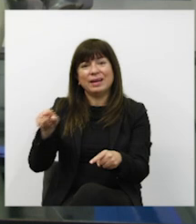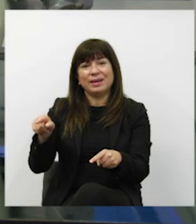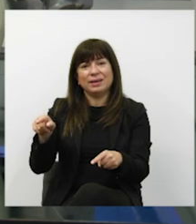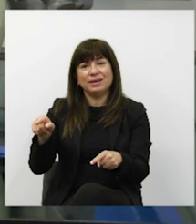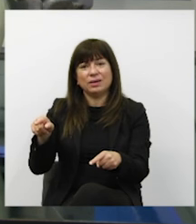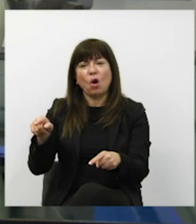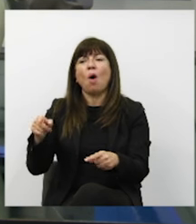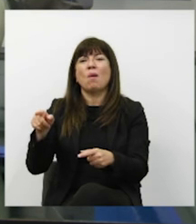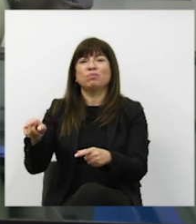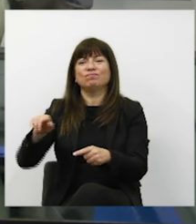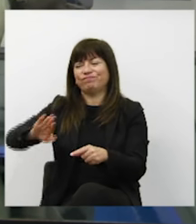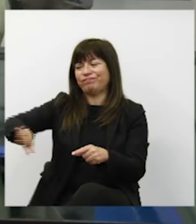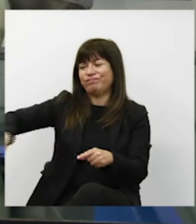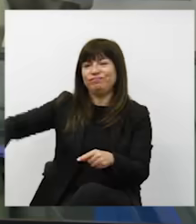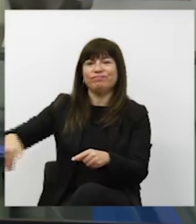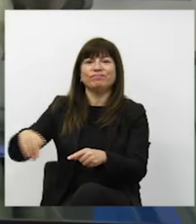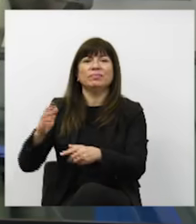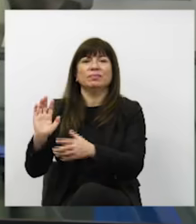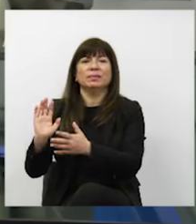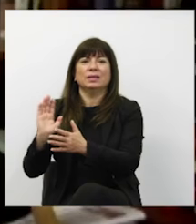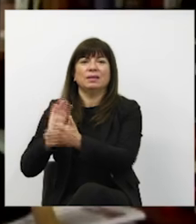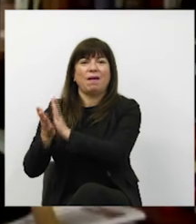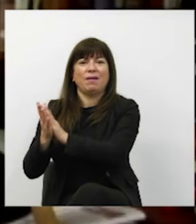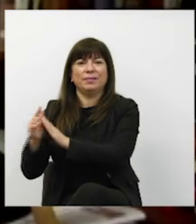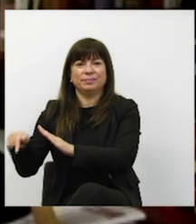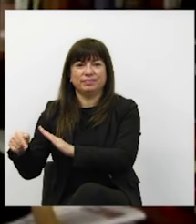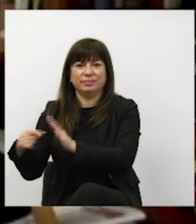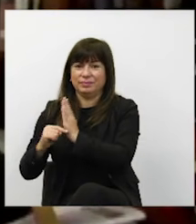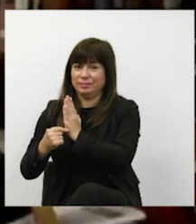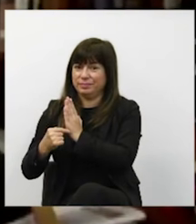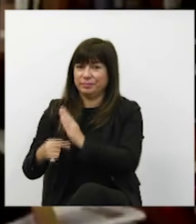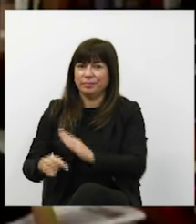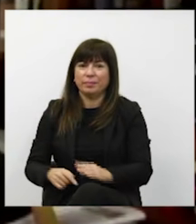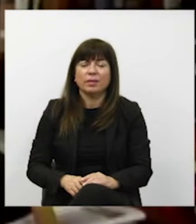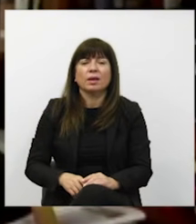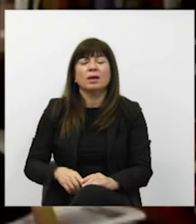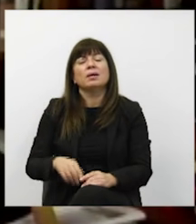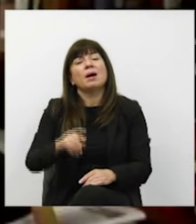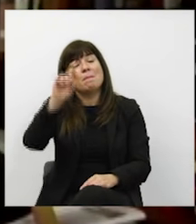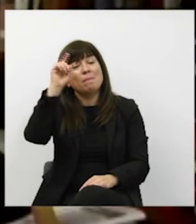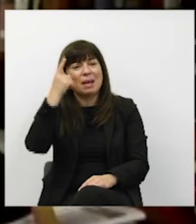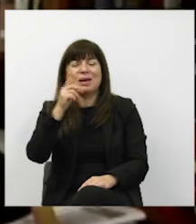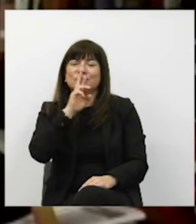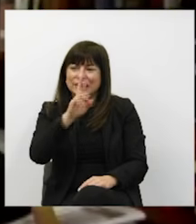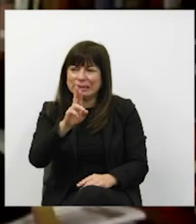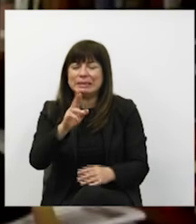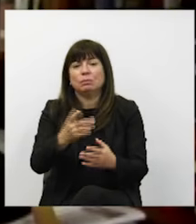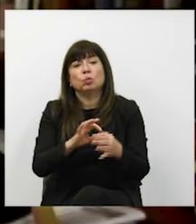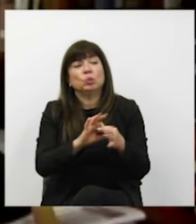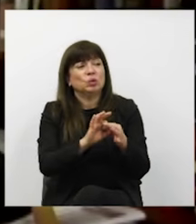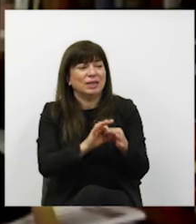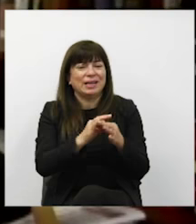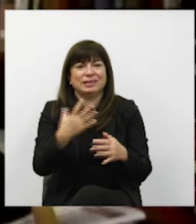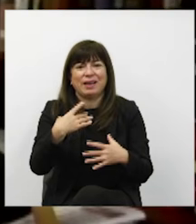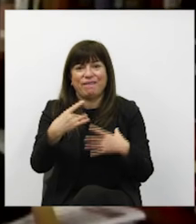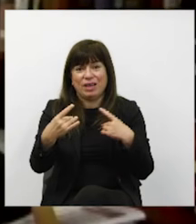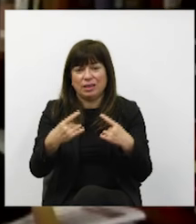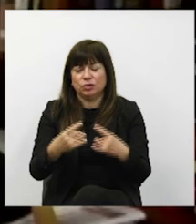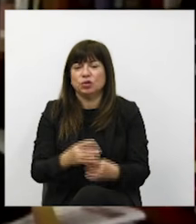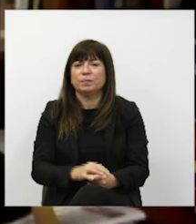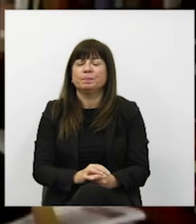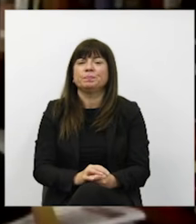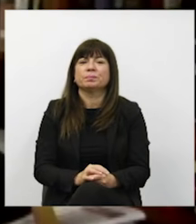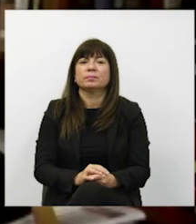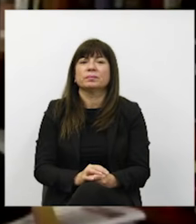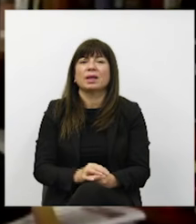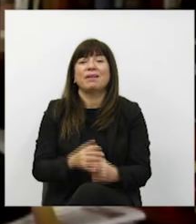de este barco que avanza con mucho más velocidad. ¿Cómo lo ves tú, Sebastián? Bueno, primero, muchas gracias por la invitación.